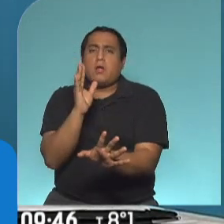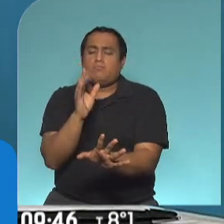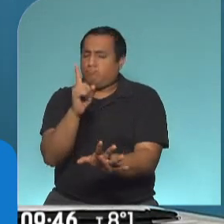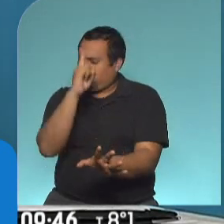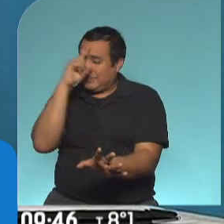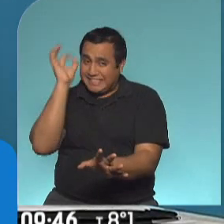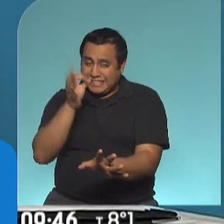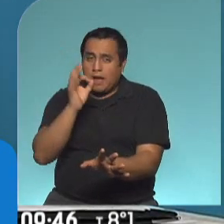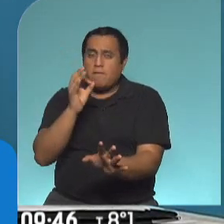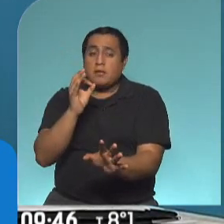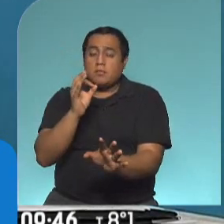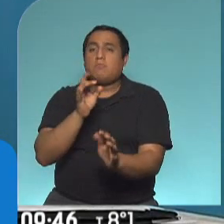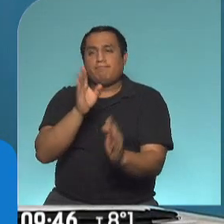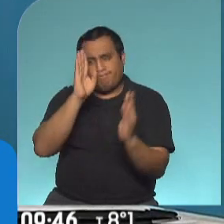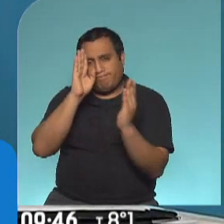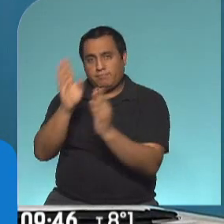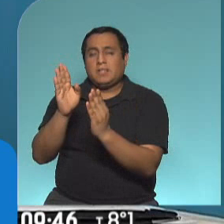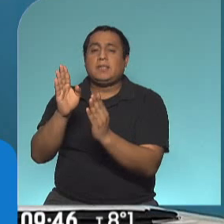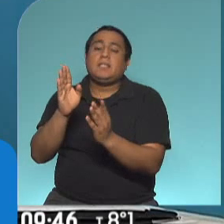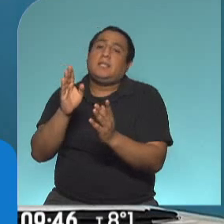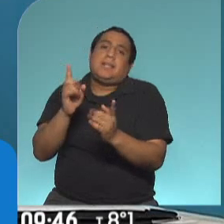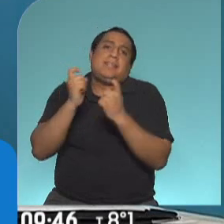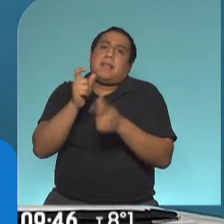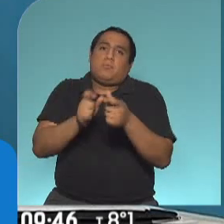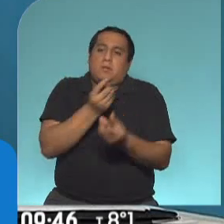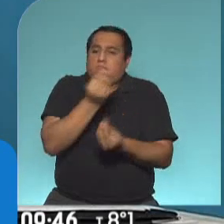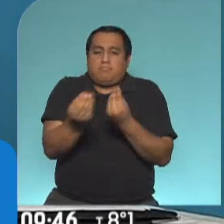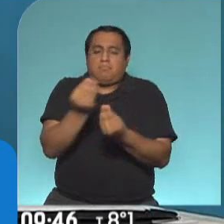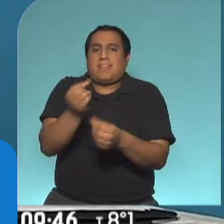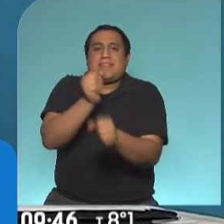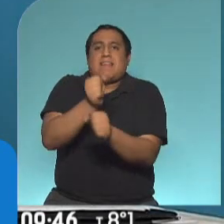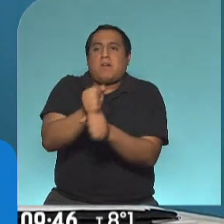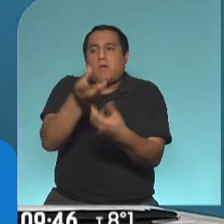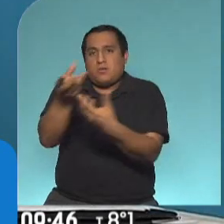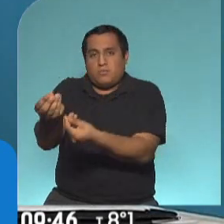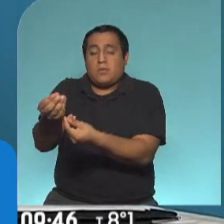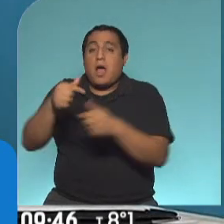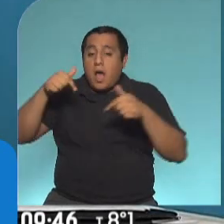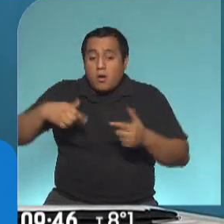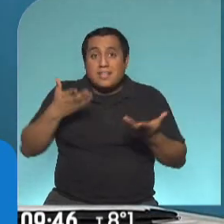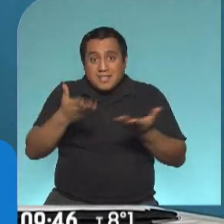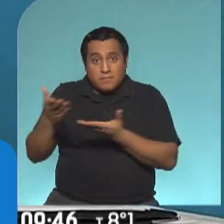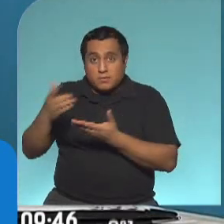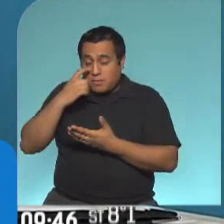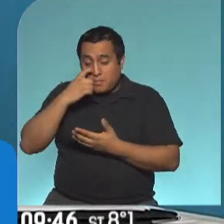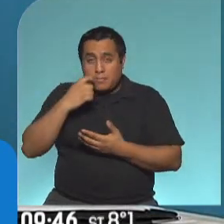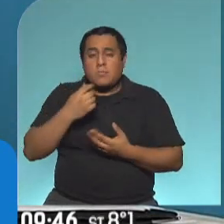y lo que es más importante el recurso humano en este momento en nuestro servicio tenemos